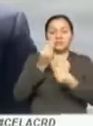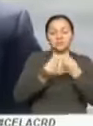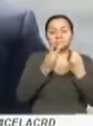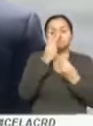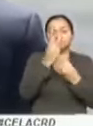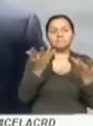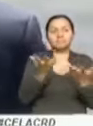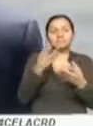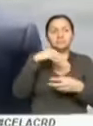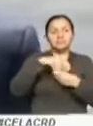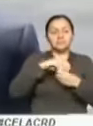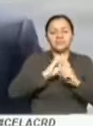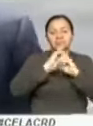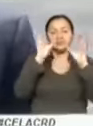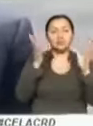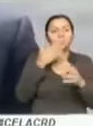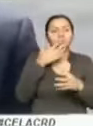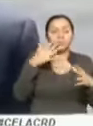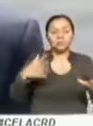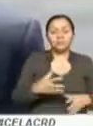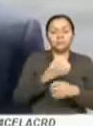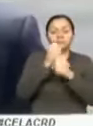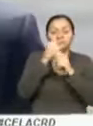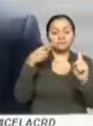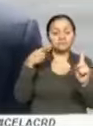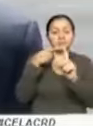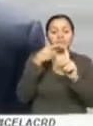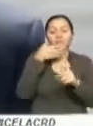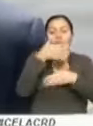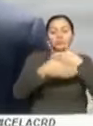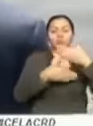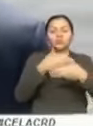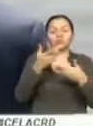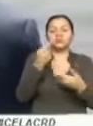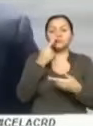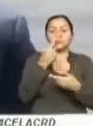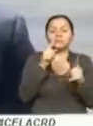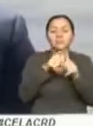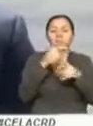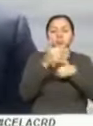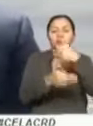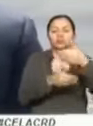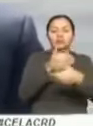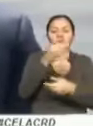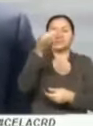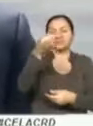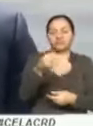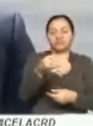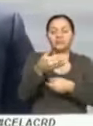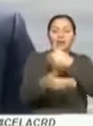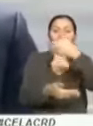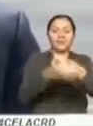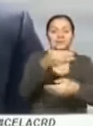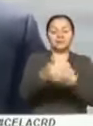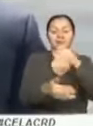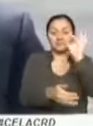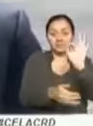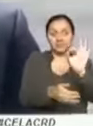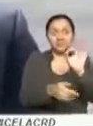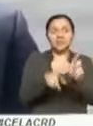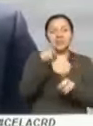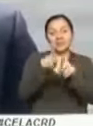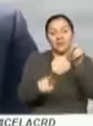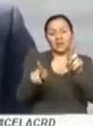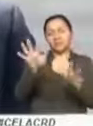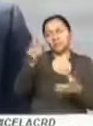debilitado. Hay que retomar el impulso, pero les insisto, así son los procesos históricos. Grandes avances, tal vez